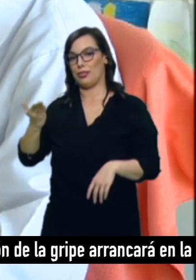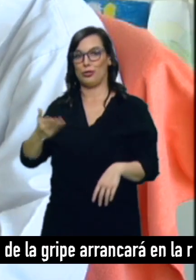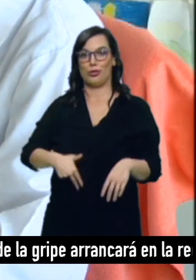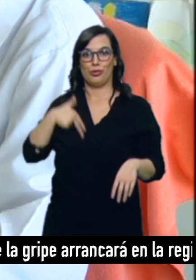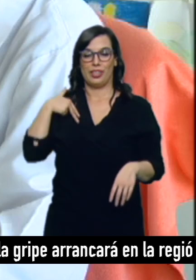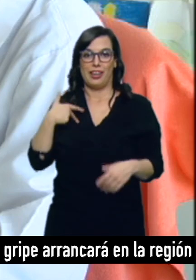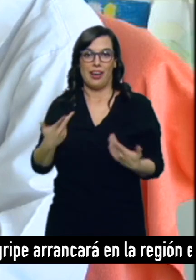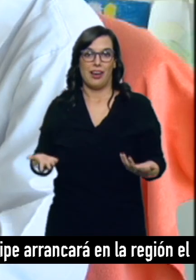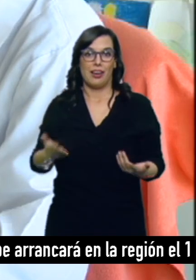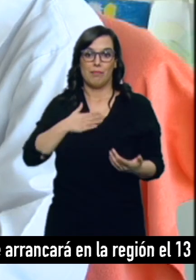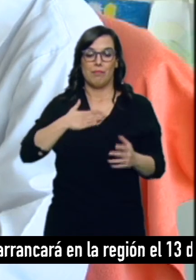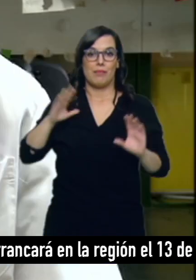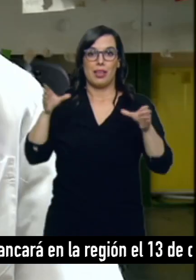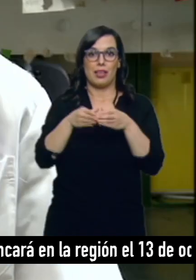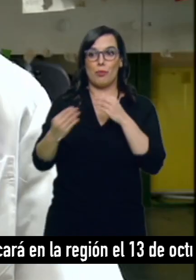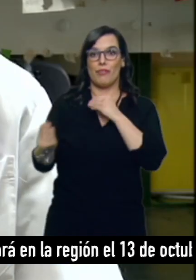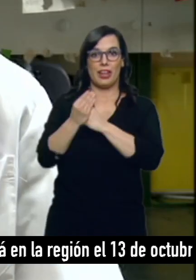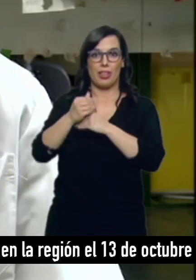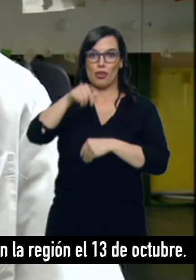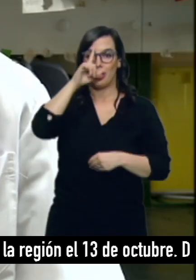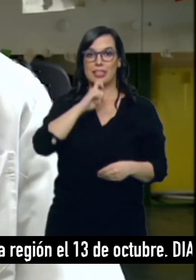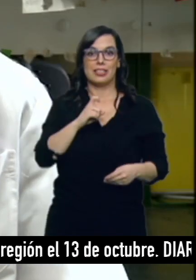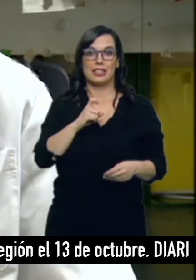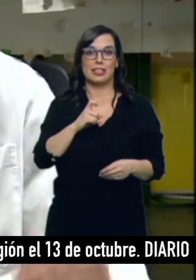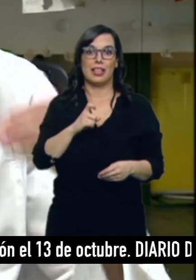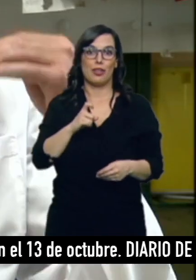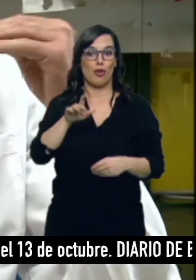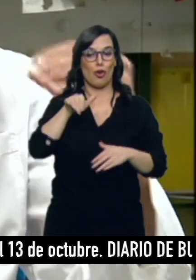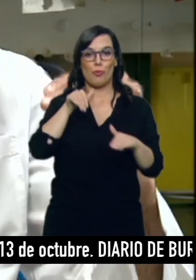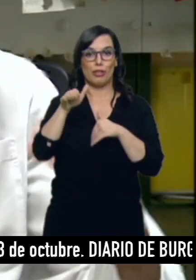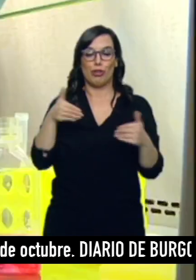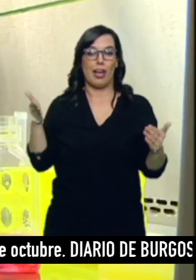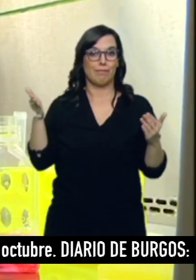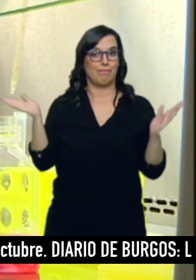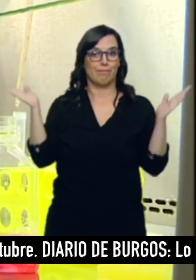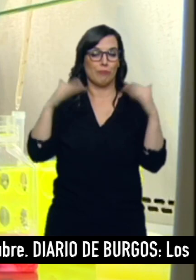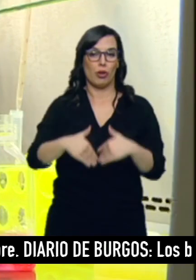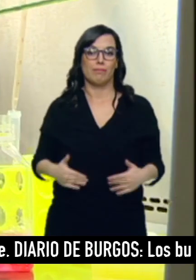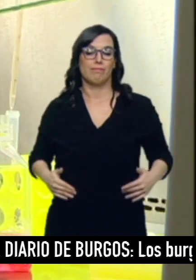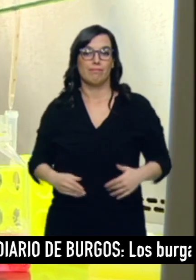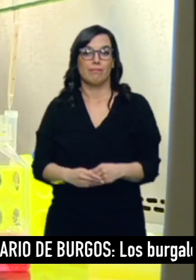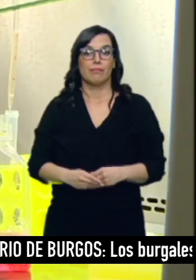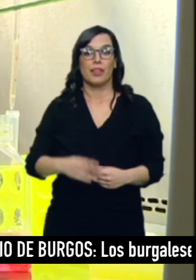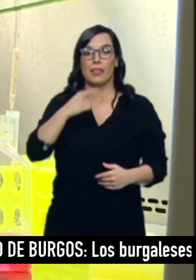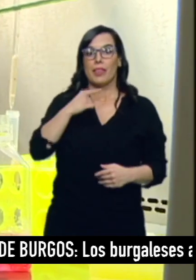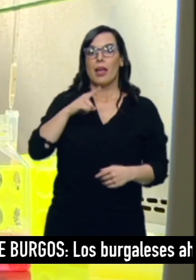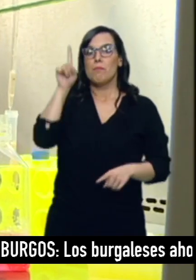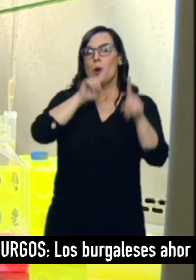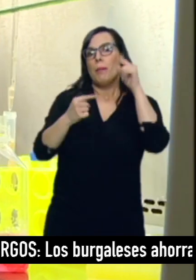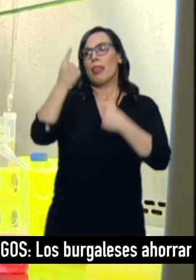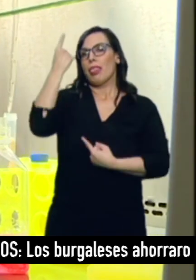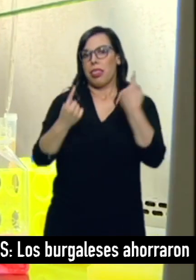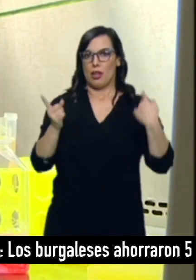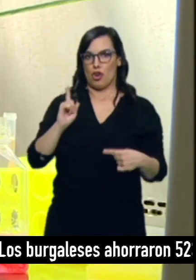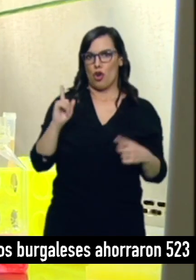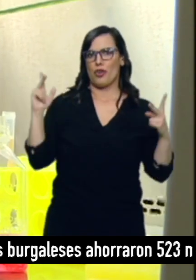ejemplo, mi equipo no ha obtenido financiación en esta convocatoria, quedándonos al borde. Asegura que no es un problema aislado y que el recorte de